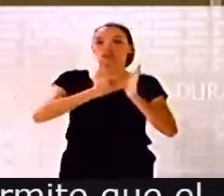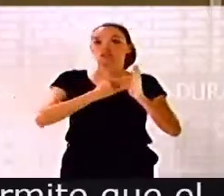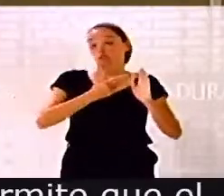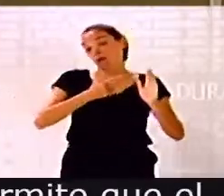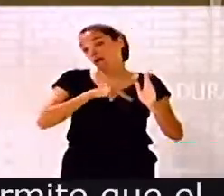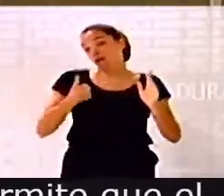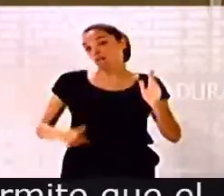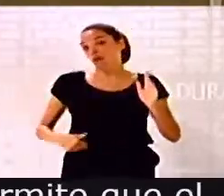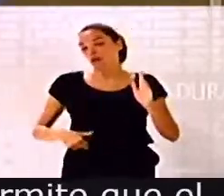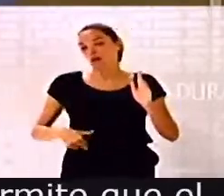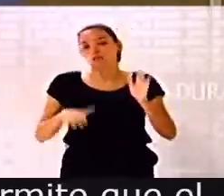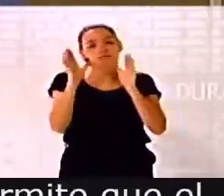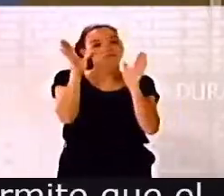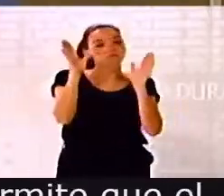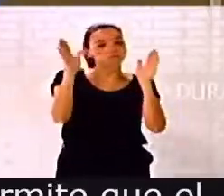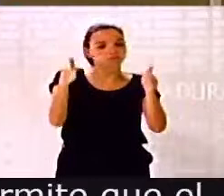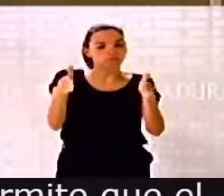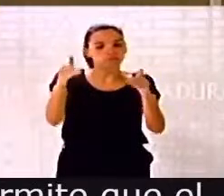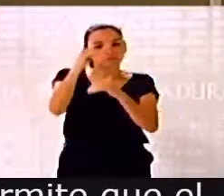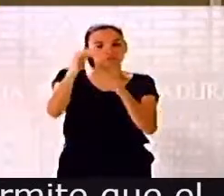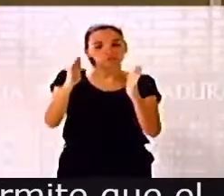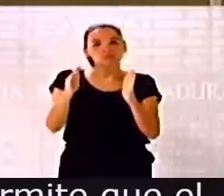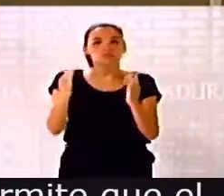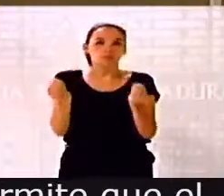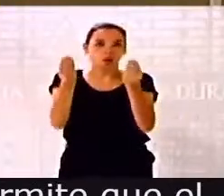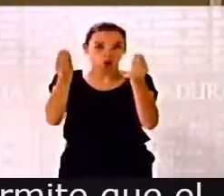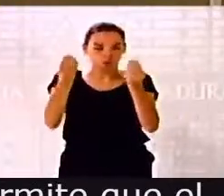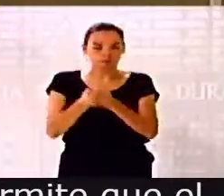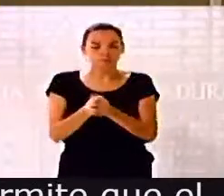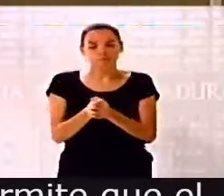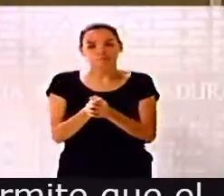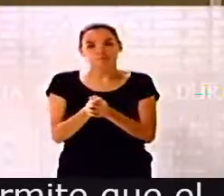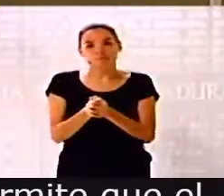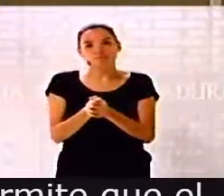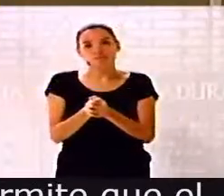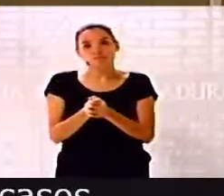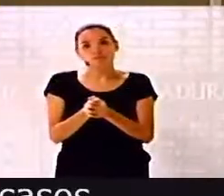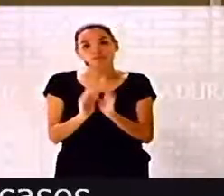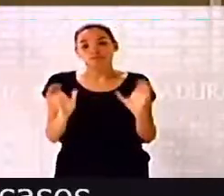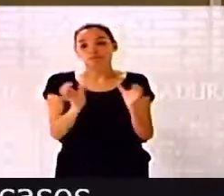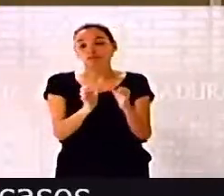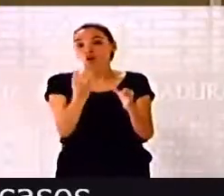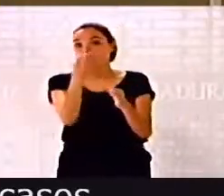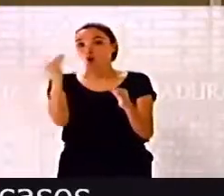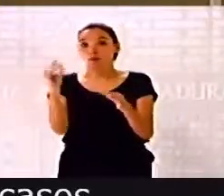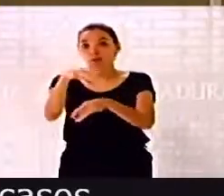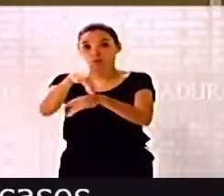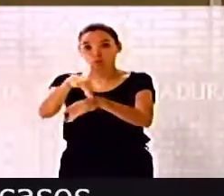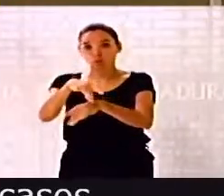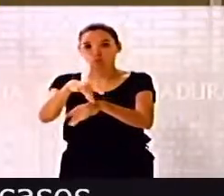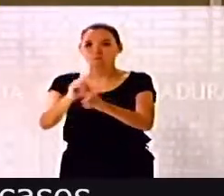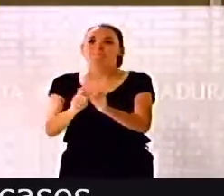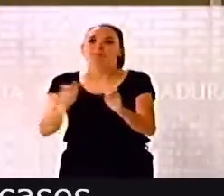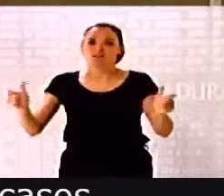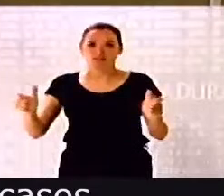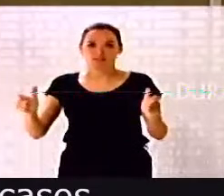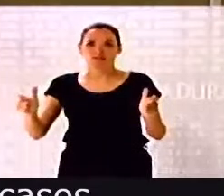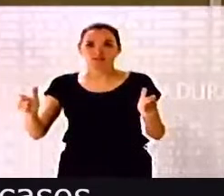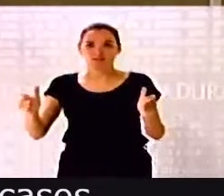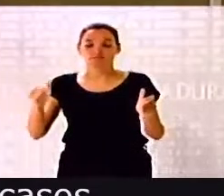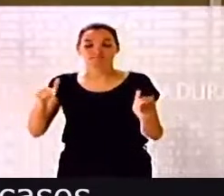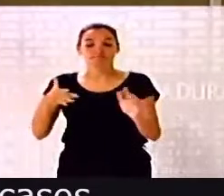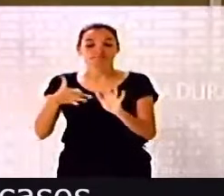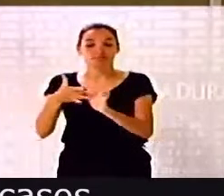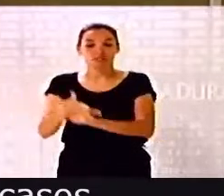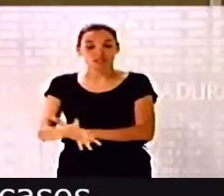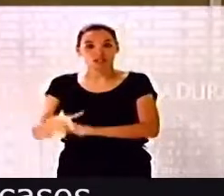manera los casos que se van produciendo. El porcentaje de jóvenes es muchísimo mayor y eso hace que los casos